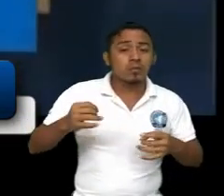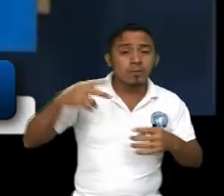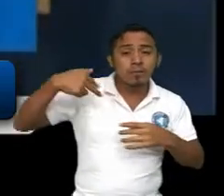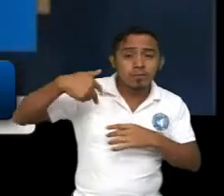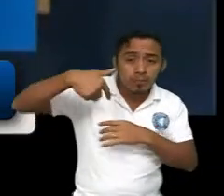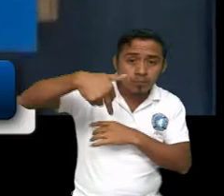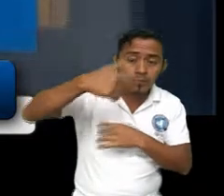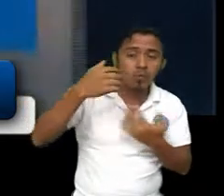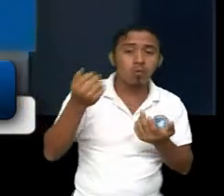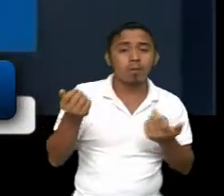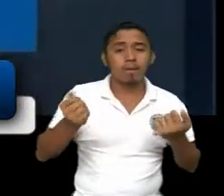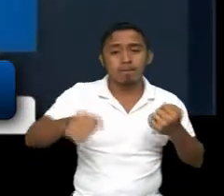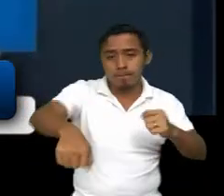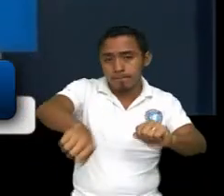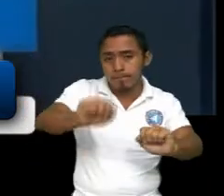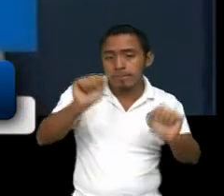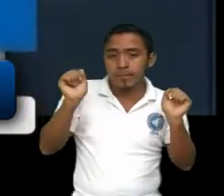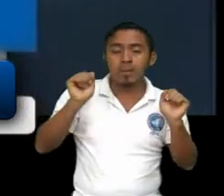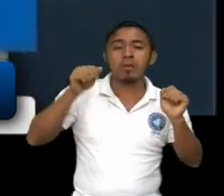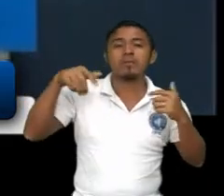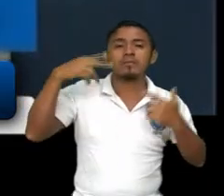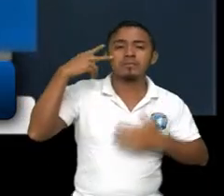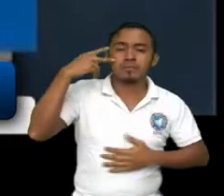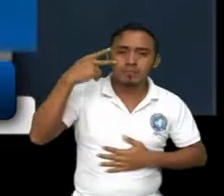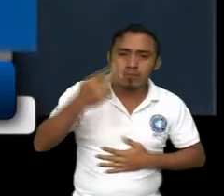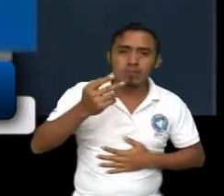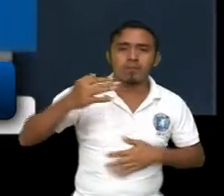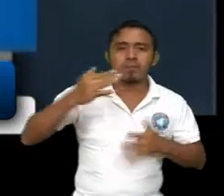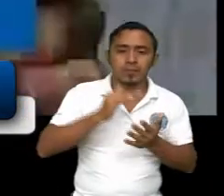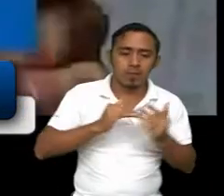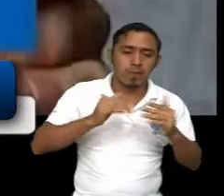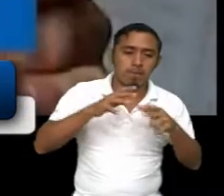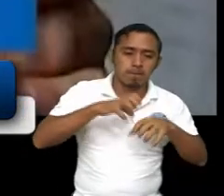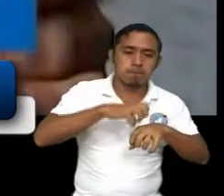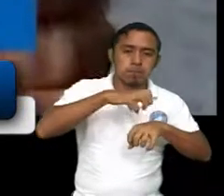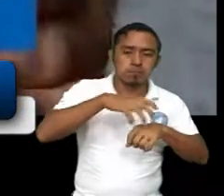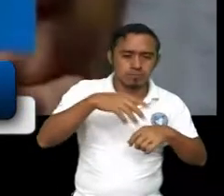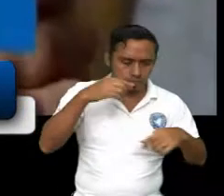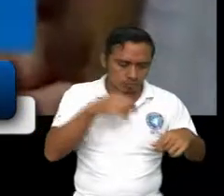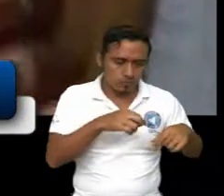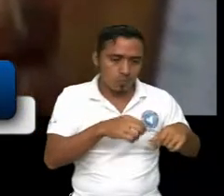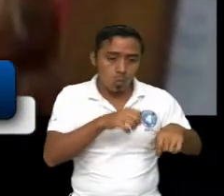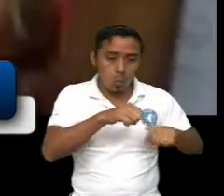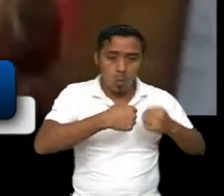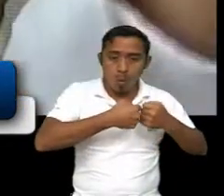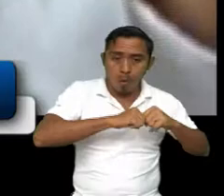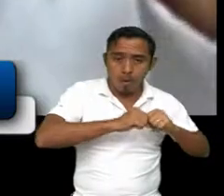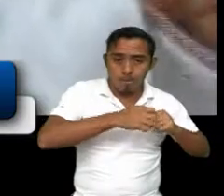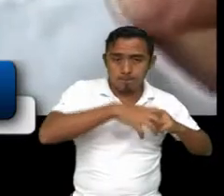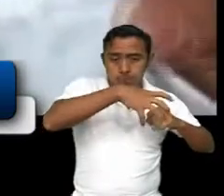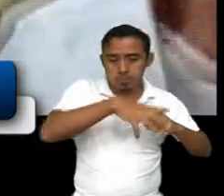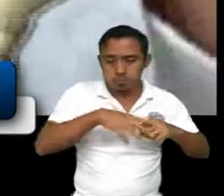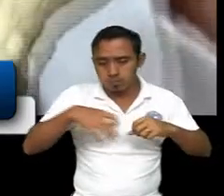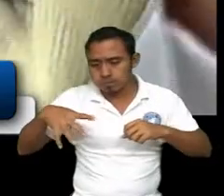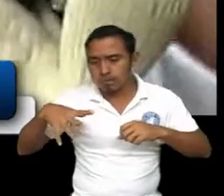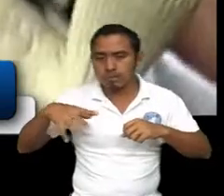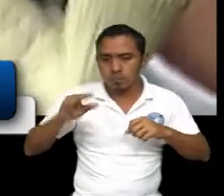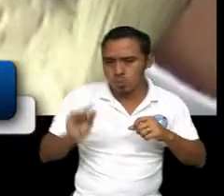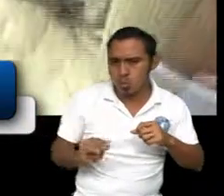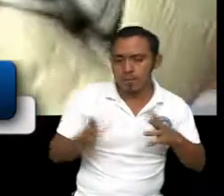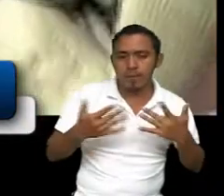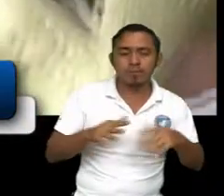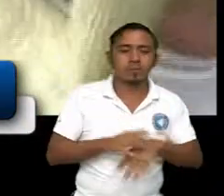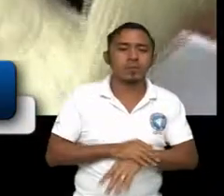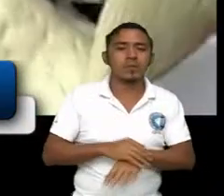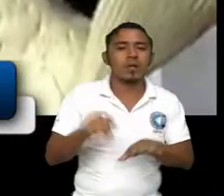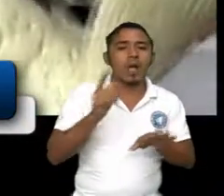o una flexión y ustedes pueden ver un mayor aumento entre una rodilla y la otra entre una mano y la otra entre un